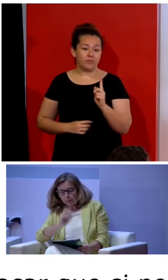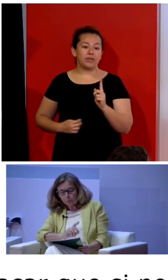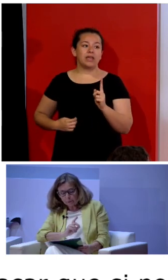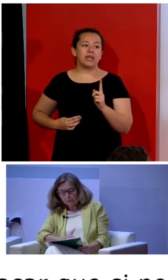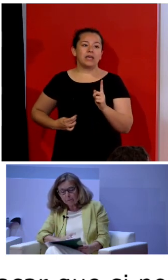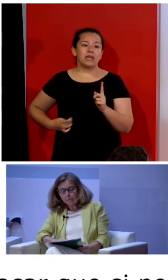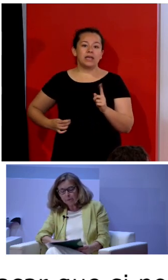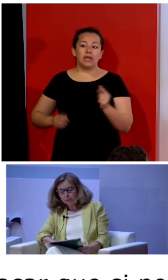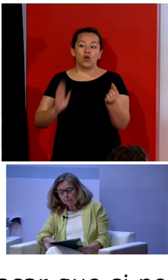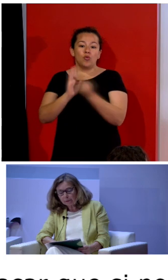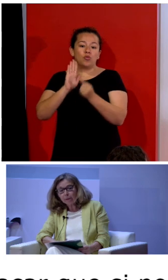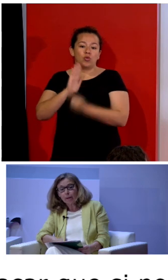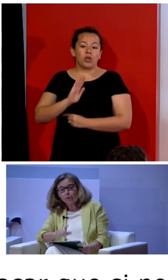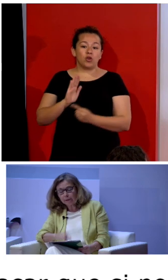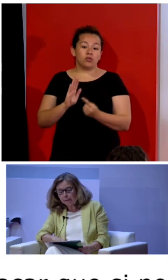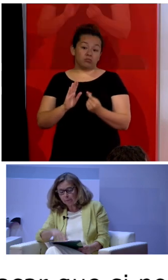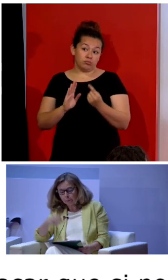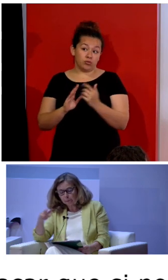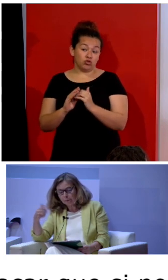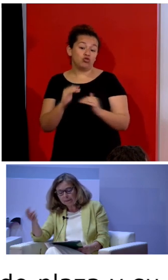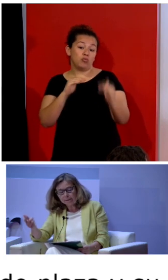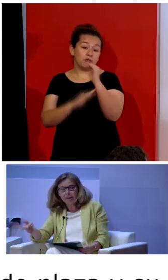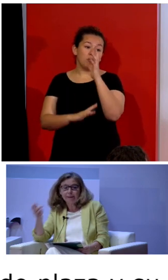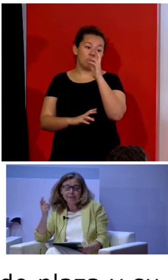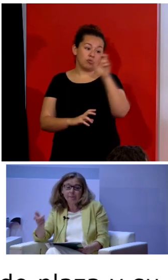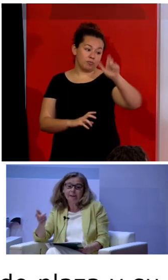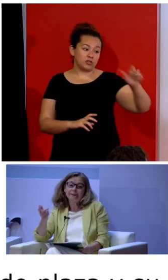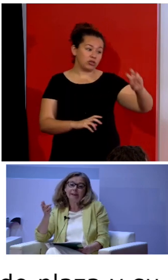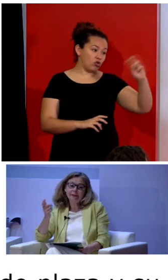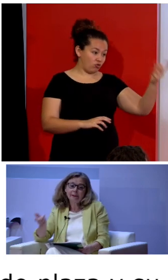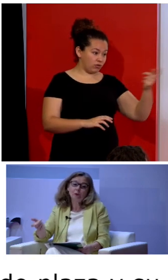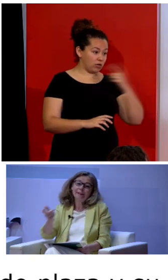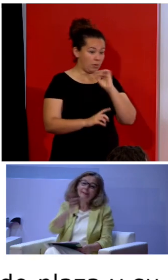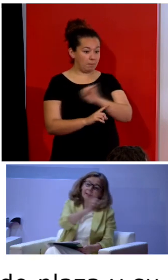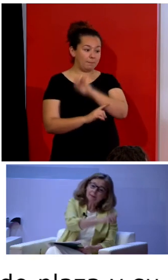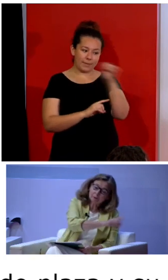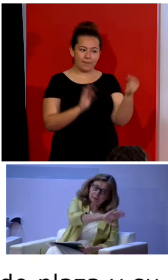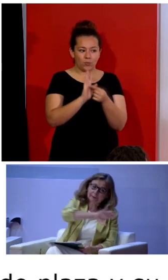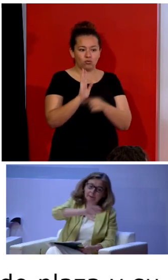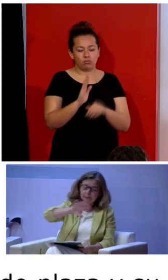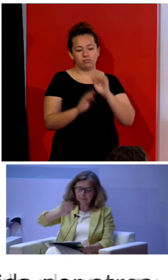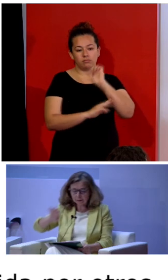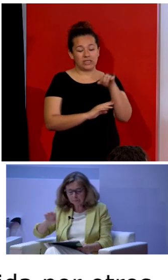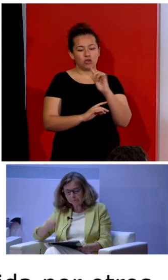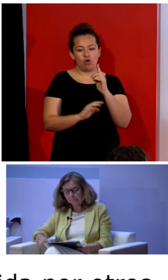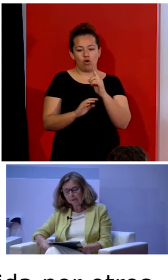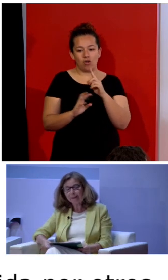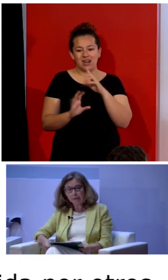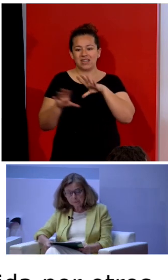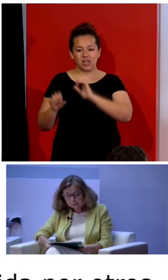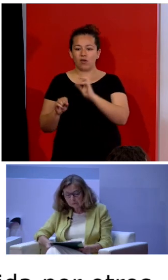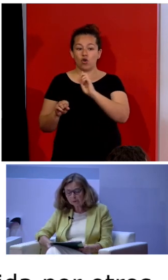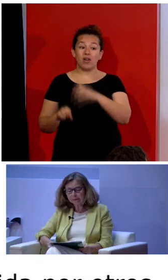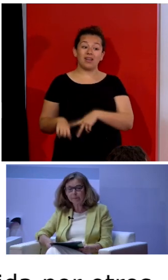y su puntuación fuera superior a la obtenida por otro aspirante del sistema de acceso general, no el que tienen reservado,